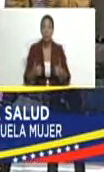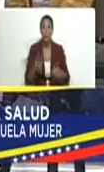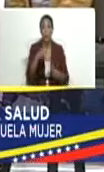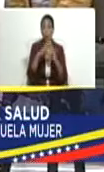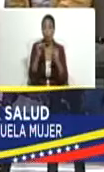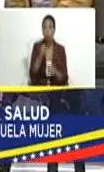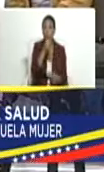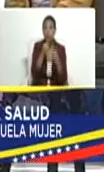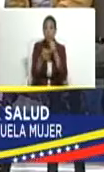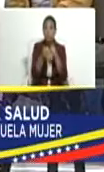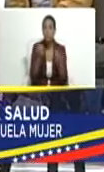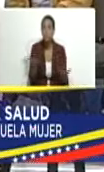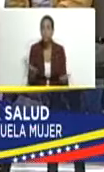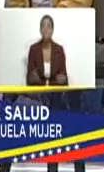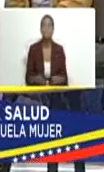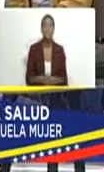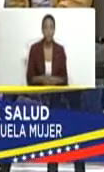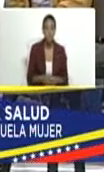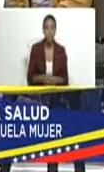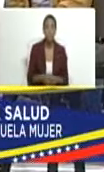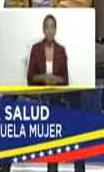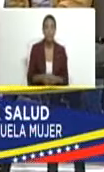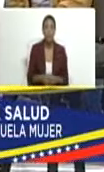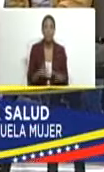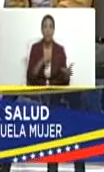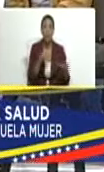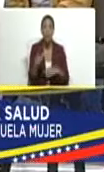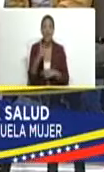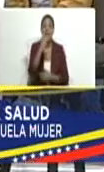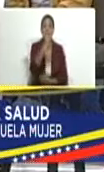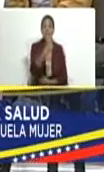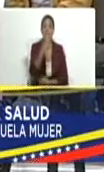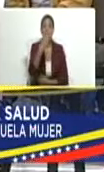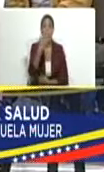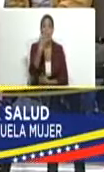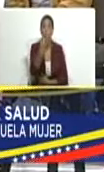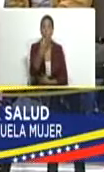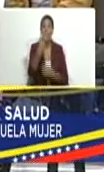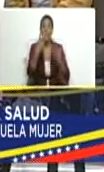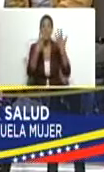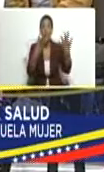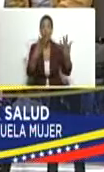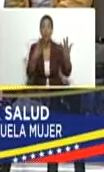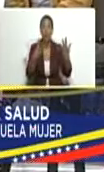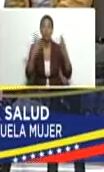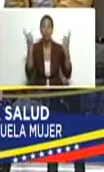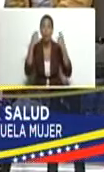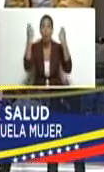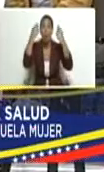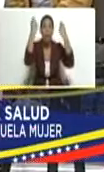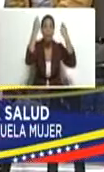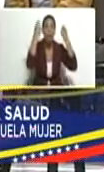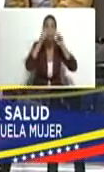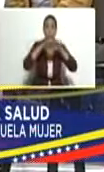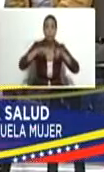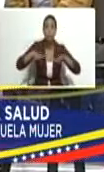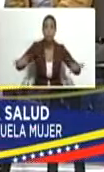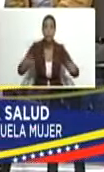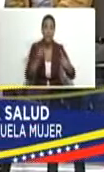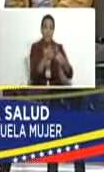micrófono? Bueno, aquí se han hecho 138 jornadas del vértice uno,